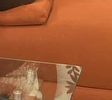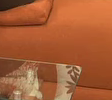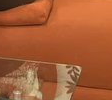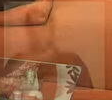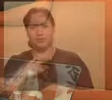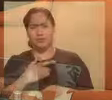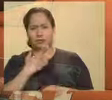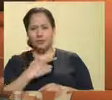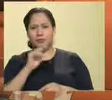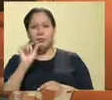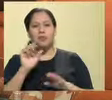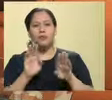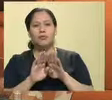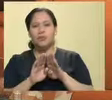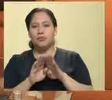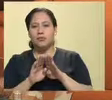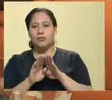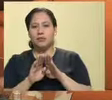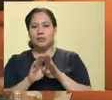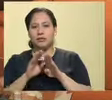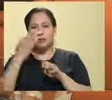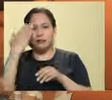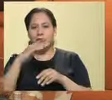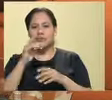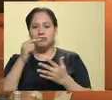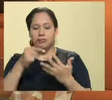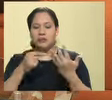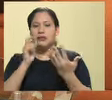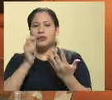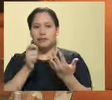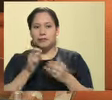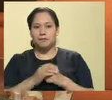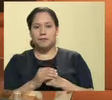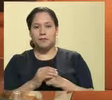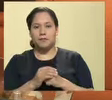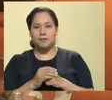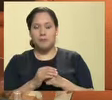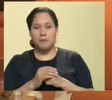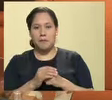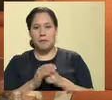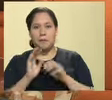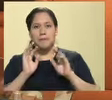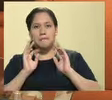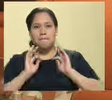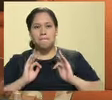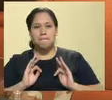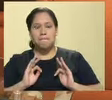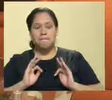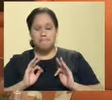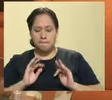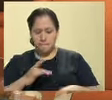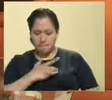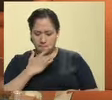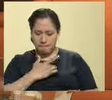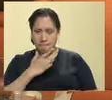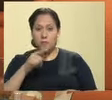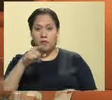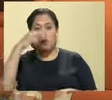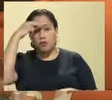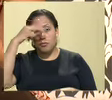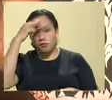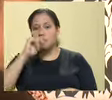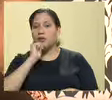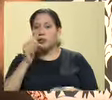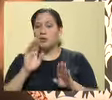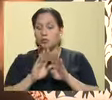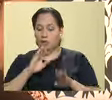digo, más por saber el significado real, ¿no? Que es una tranquilidad emocional y que no hay que confundirla con